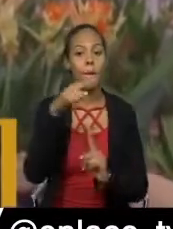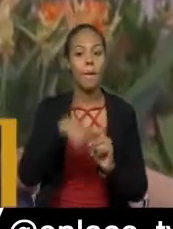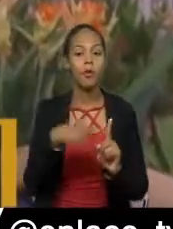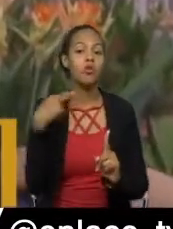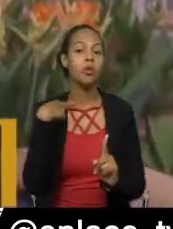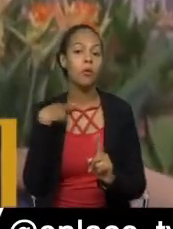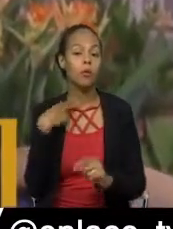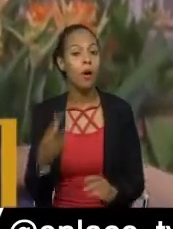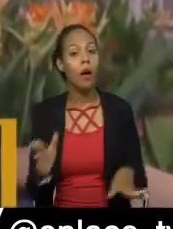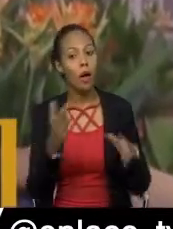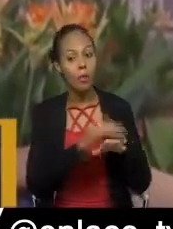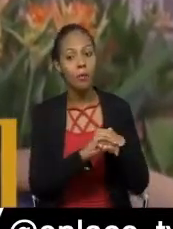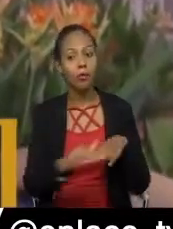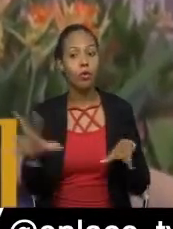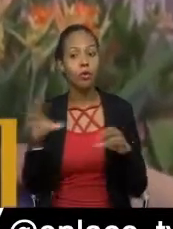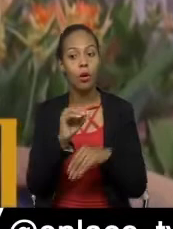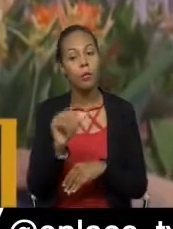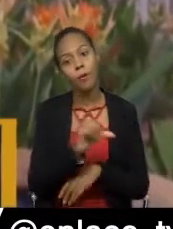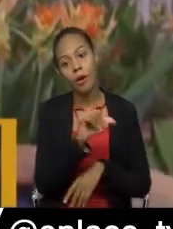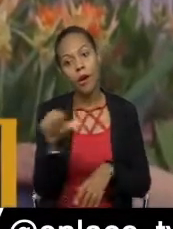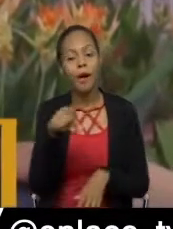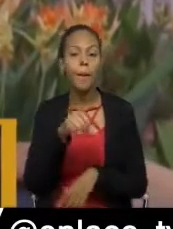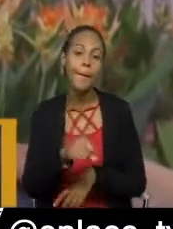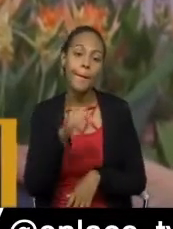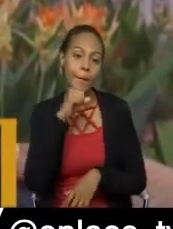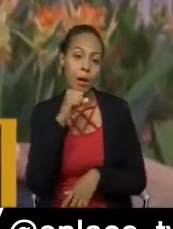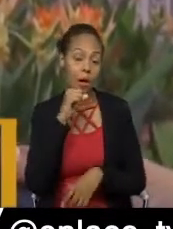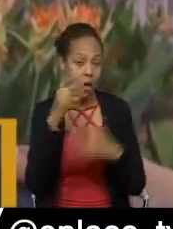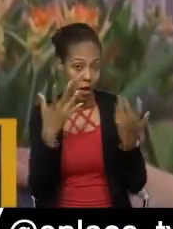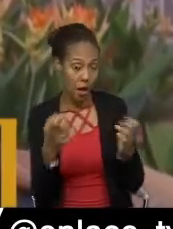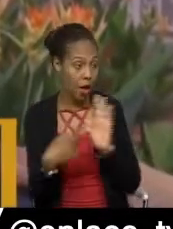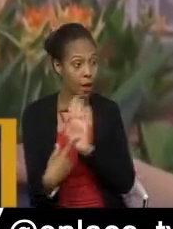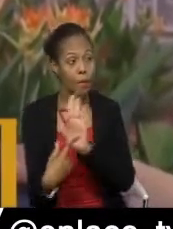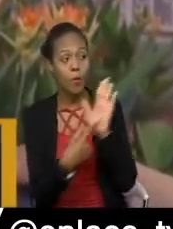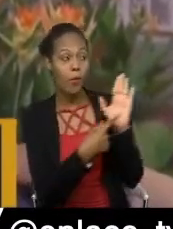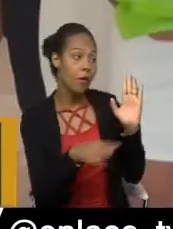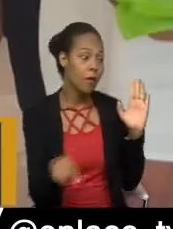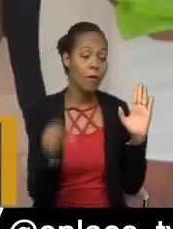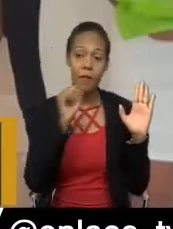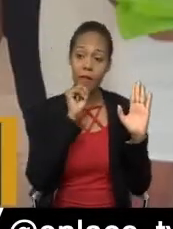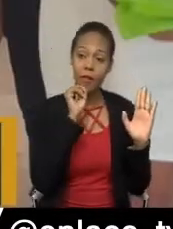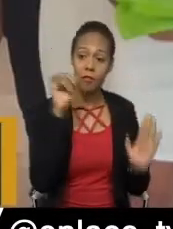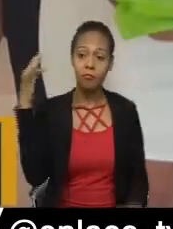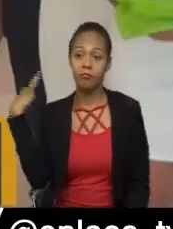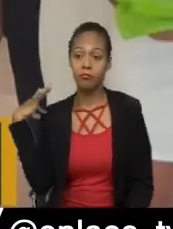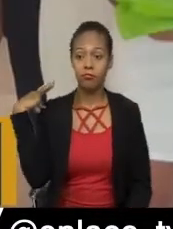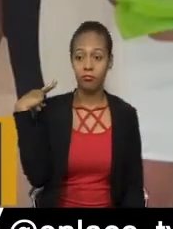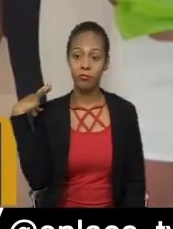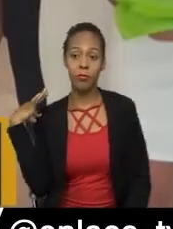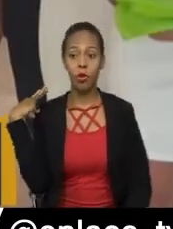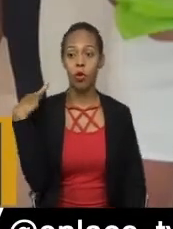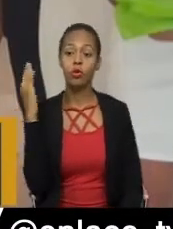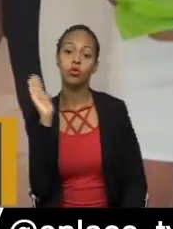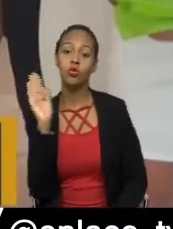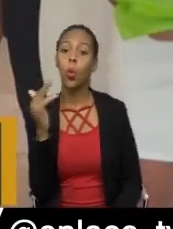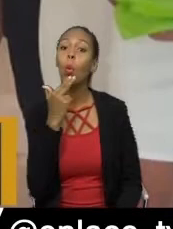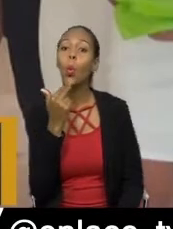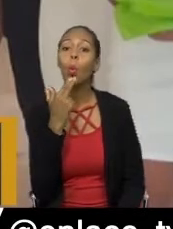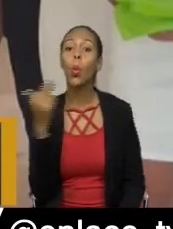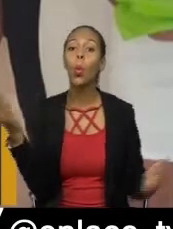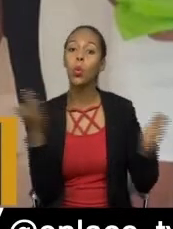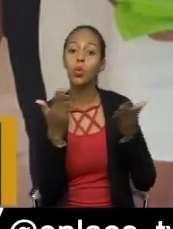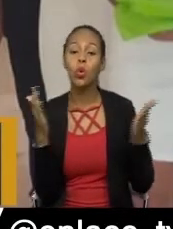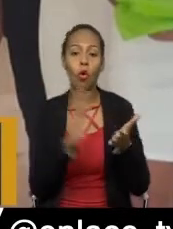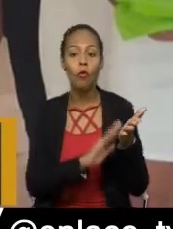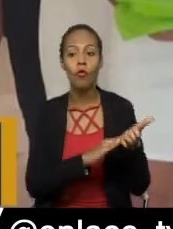es para todas las chicas de Barranca Bermeja que quieran representar a nuestro municipio en el Reinado Departamental del Dulce, que se realizará en Florida